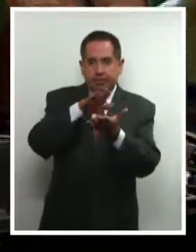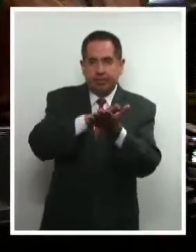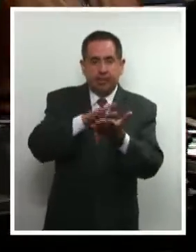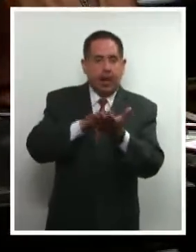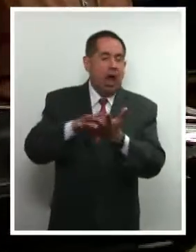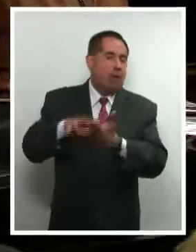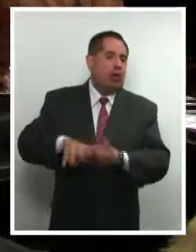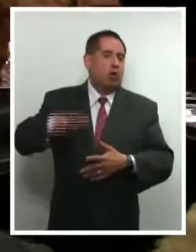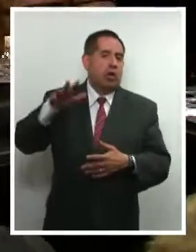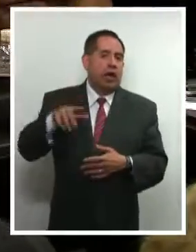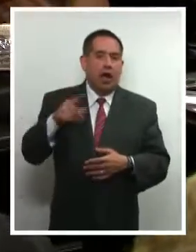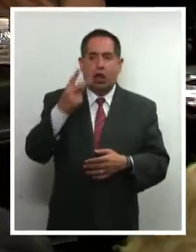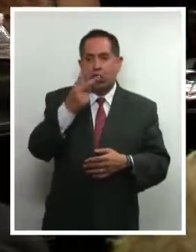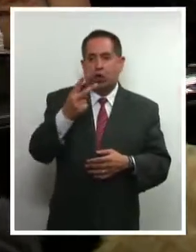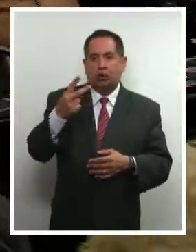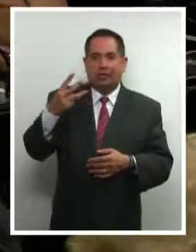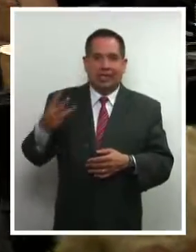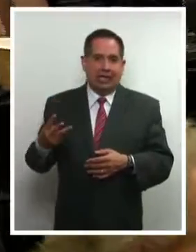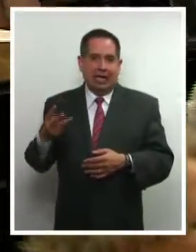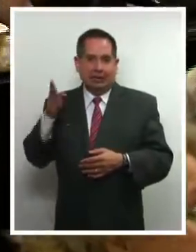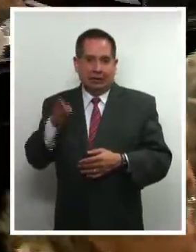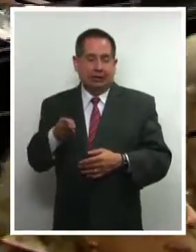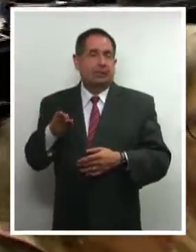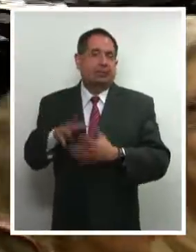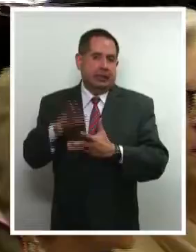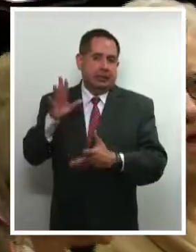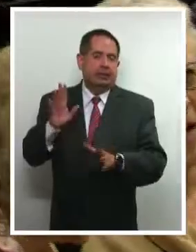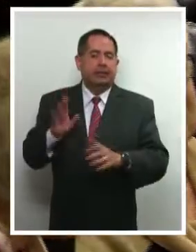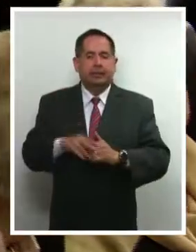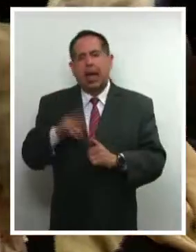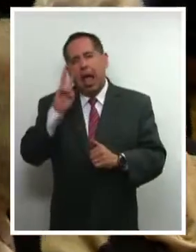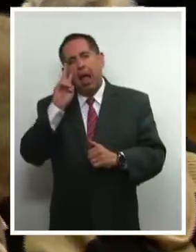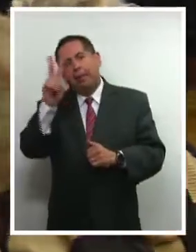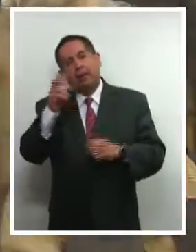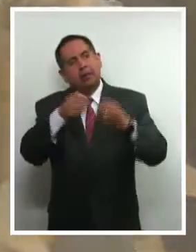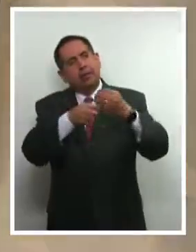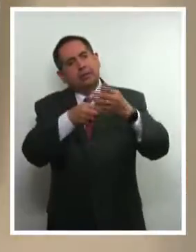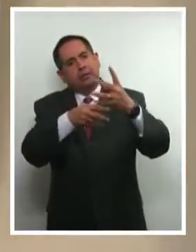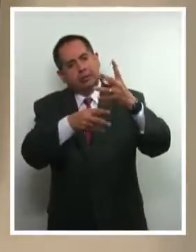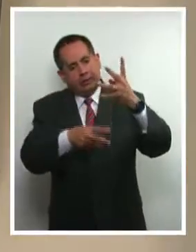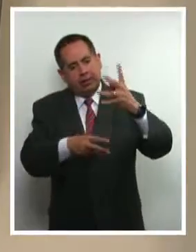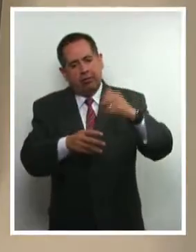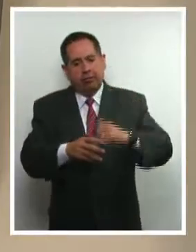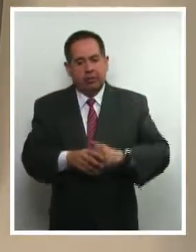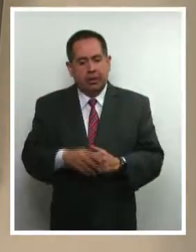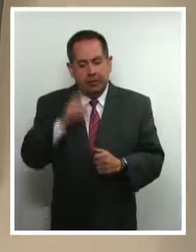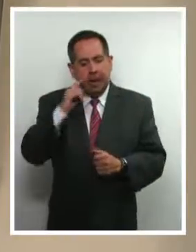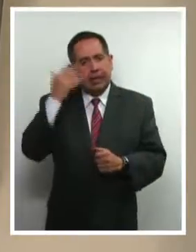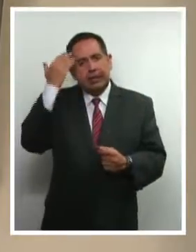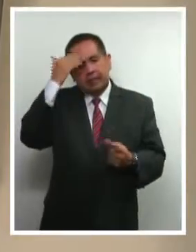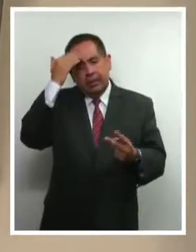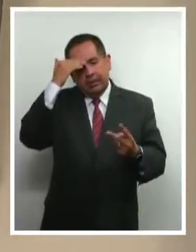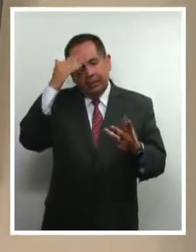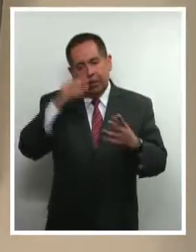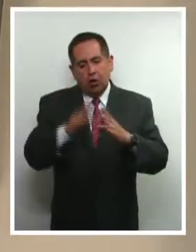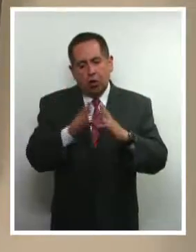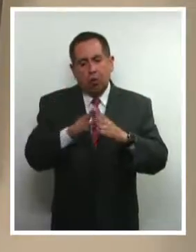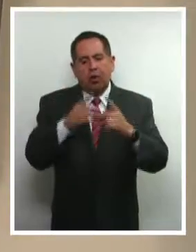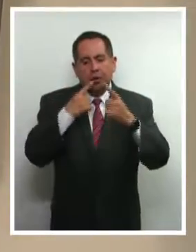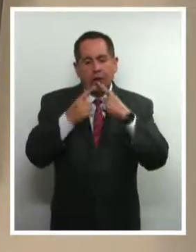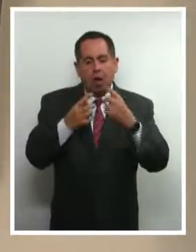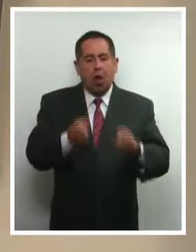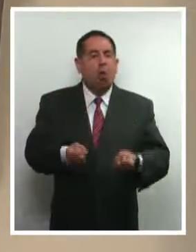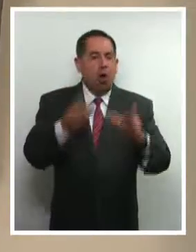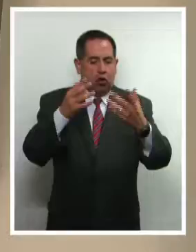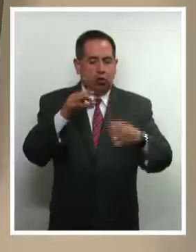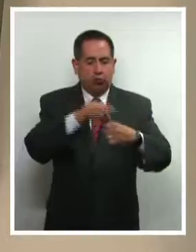una mayoría calificada. Así que veamos el tablero electrónico para saber hasta el momento cuántos